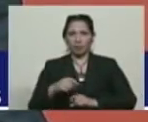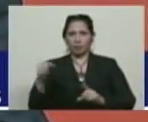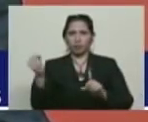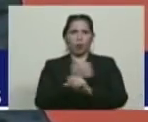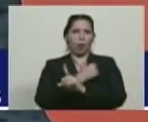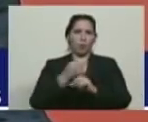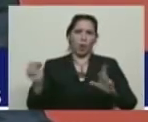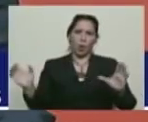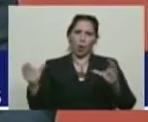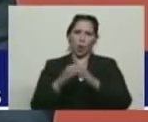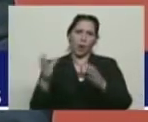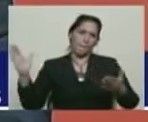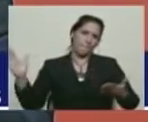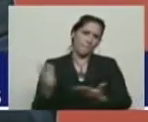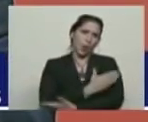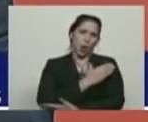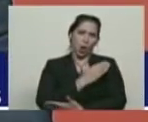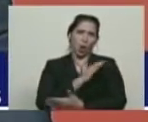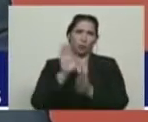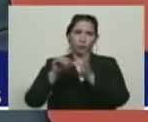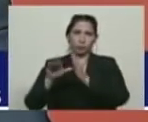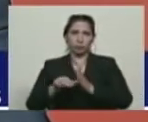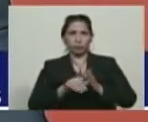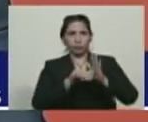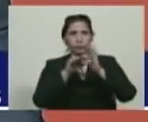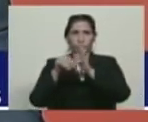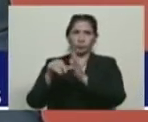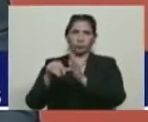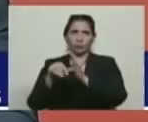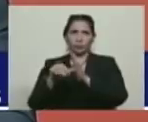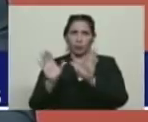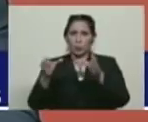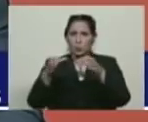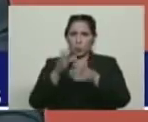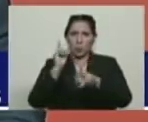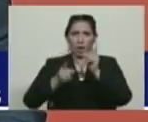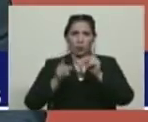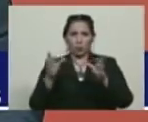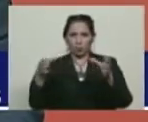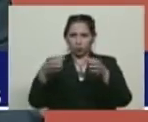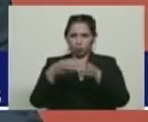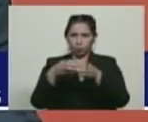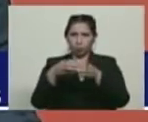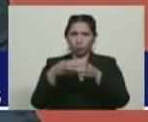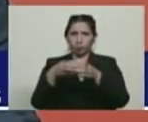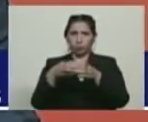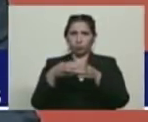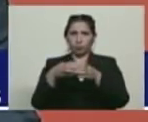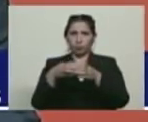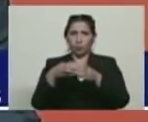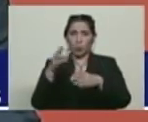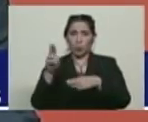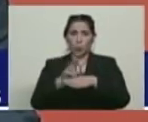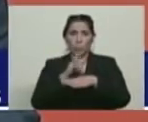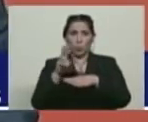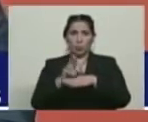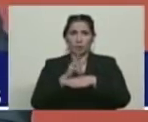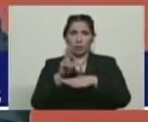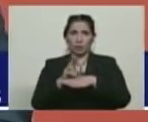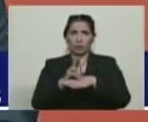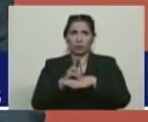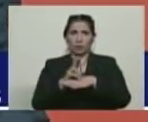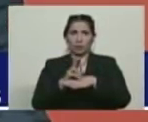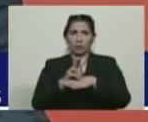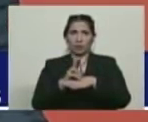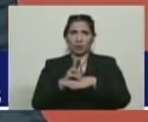mafias y la corrupción de algunas instancias que utilizan las guías para tratar de